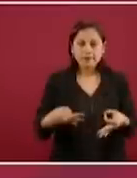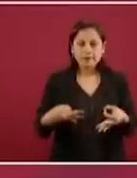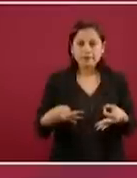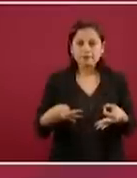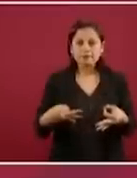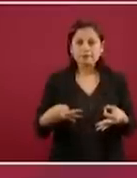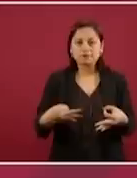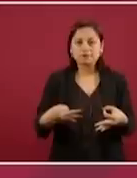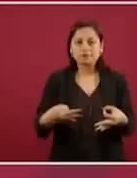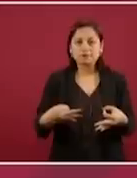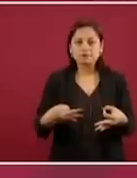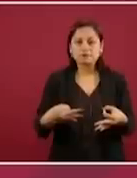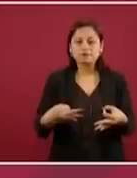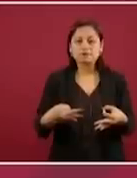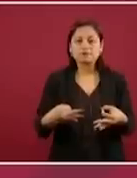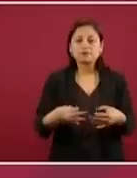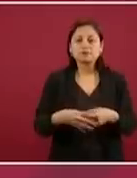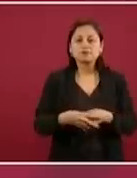es